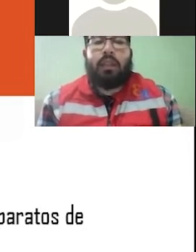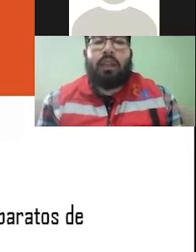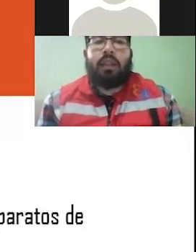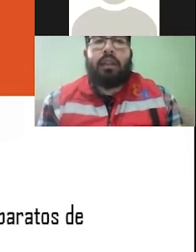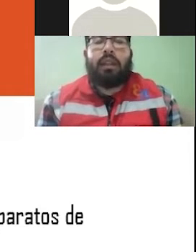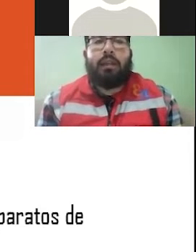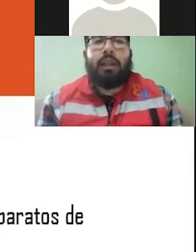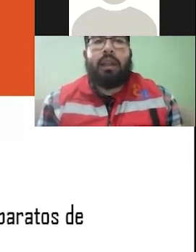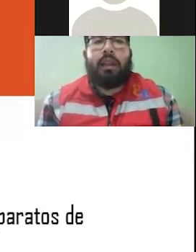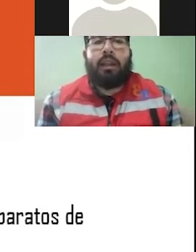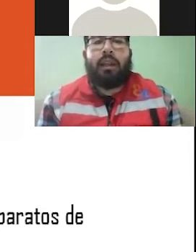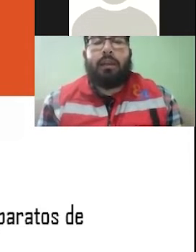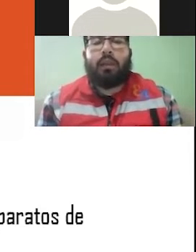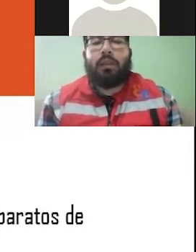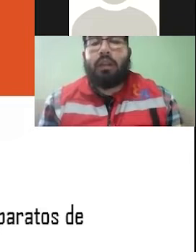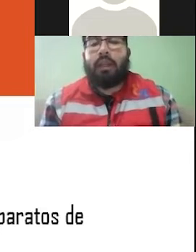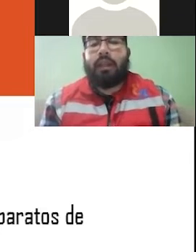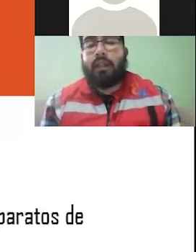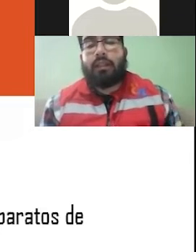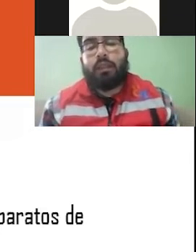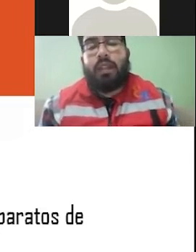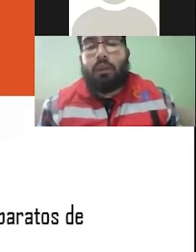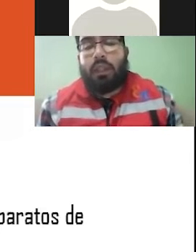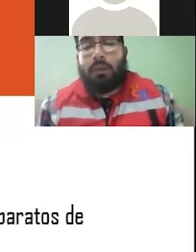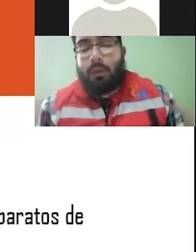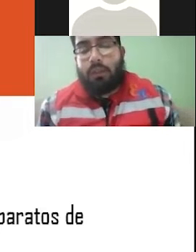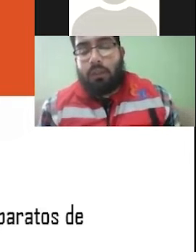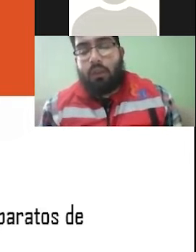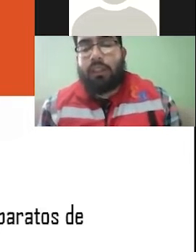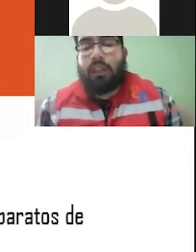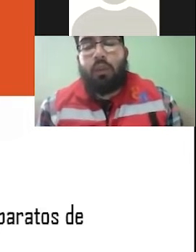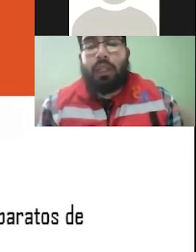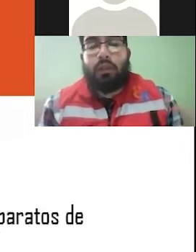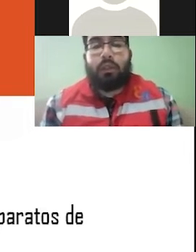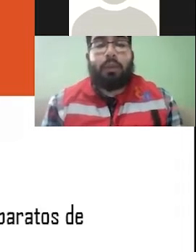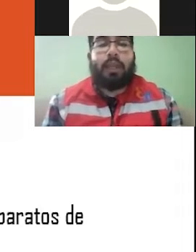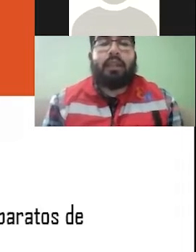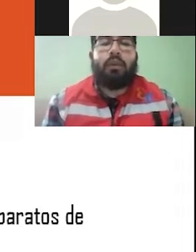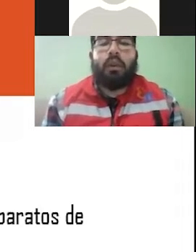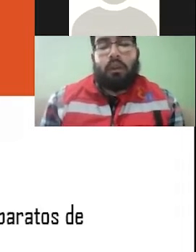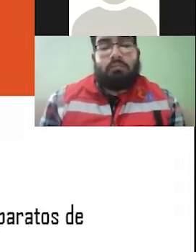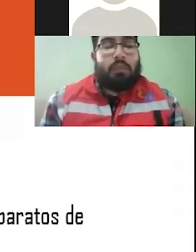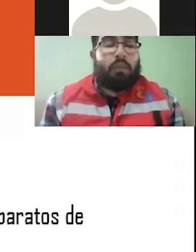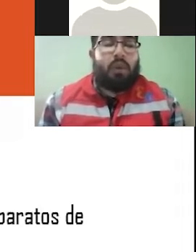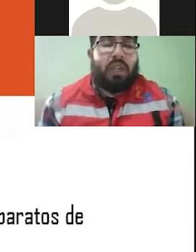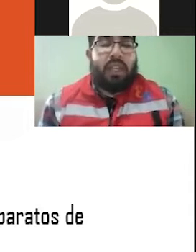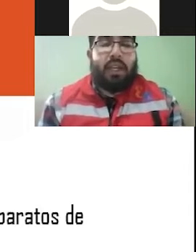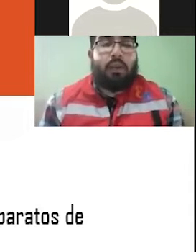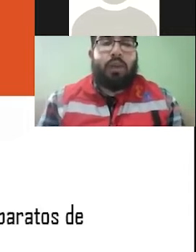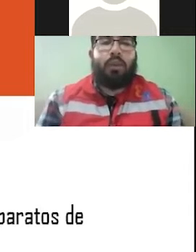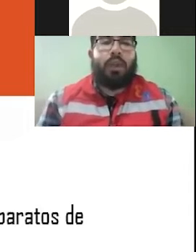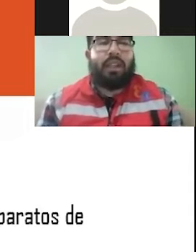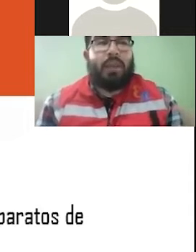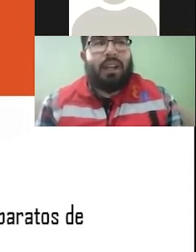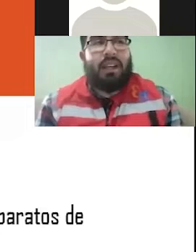caso de la brigada de evacuación y repliegue, que quizás nuestra ruta de evacuación no está cumpliendo con su objetivo. A lo mejor que da